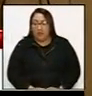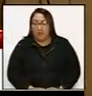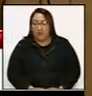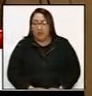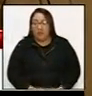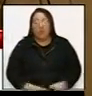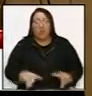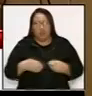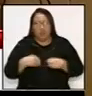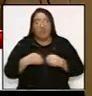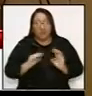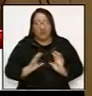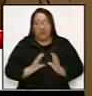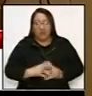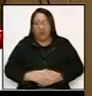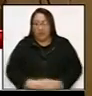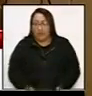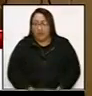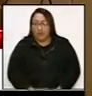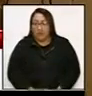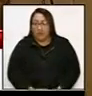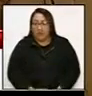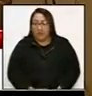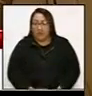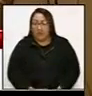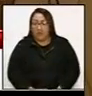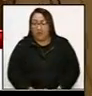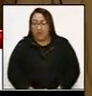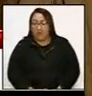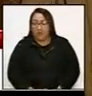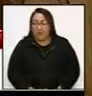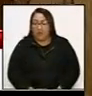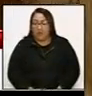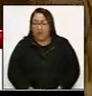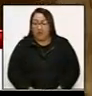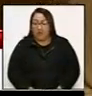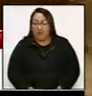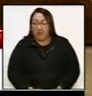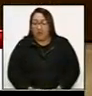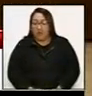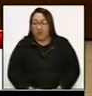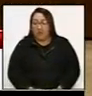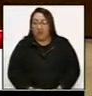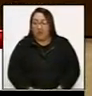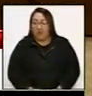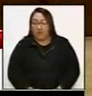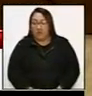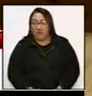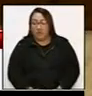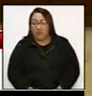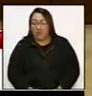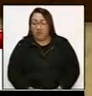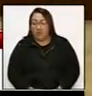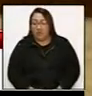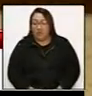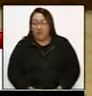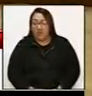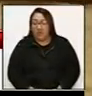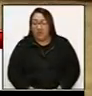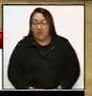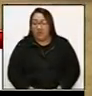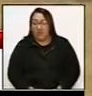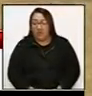Aceptado, va a tener que ser así. Entonces, sí, señor Arce, dejamos presente su asistencia